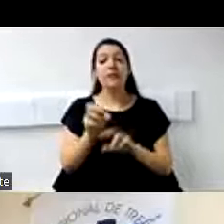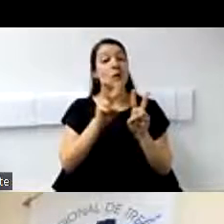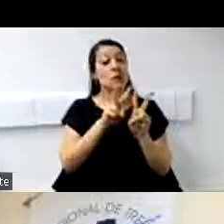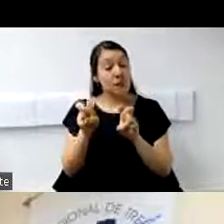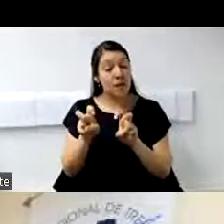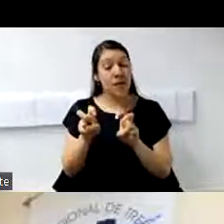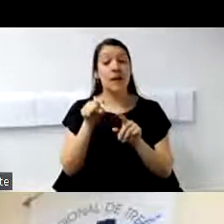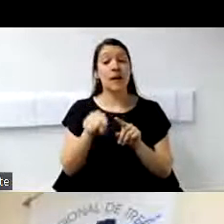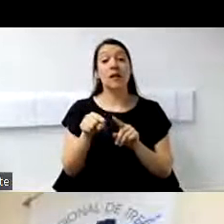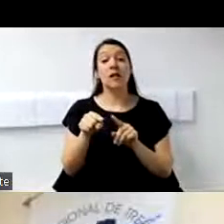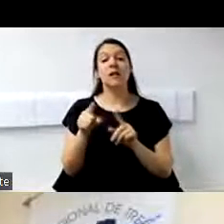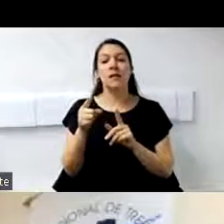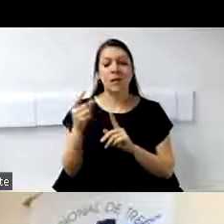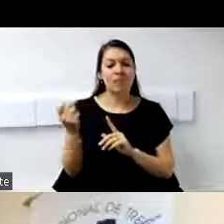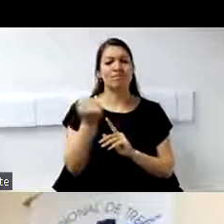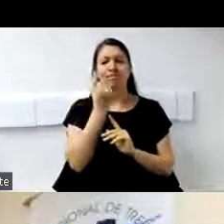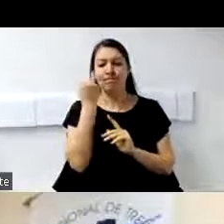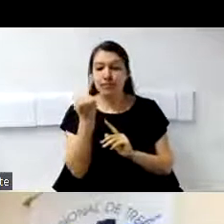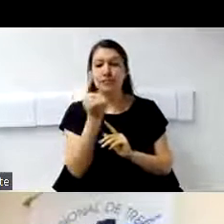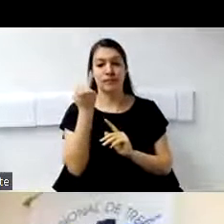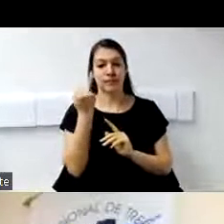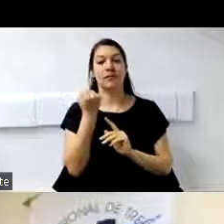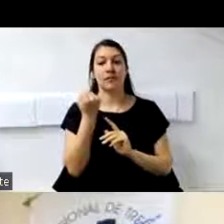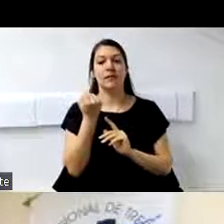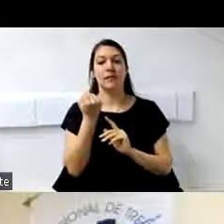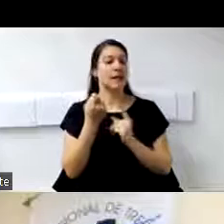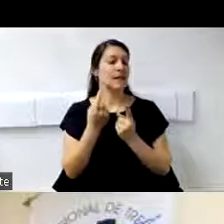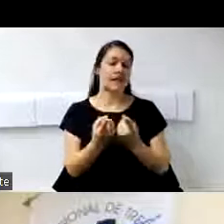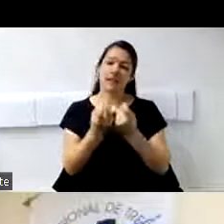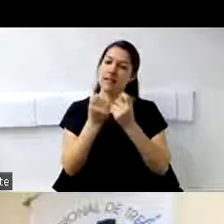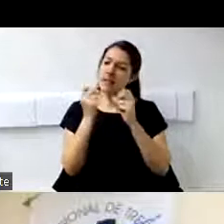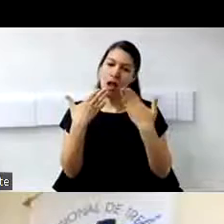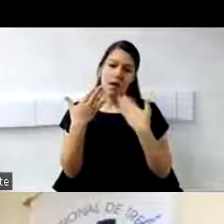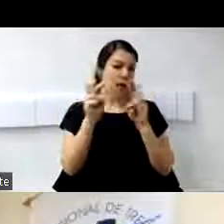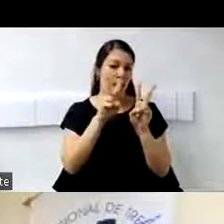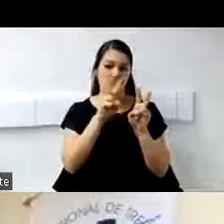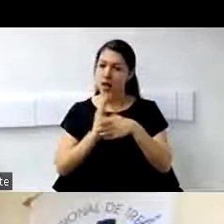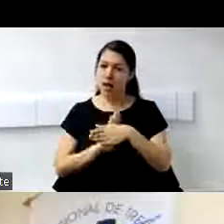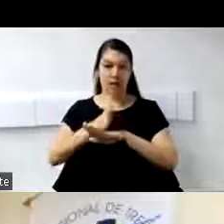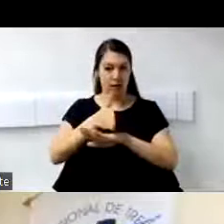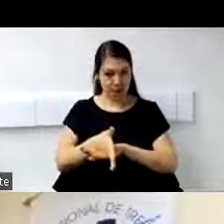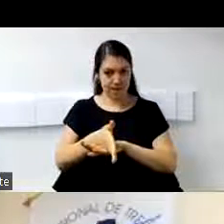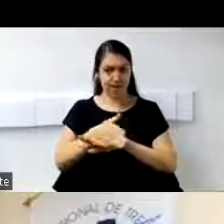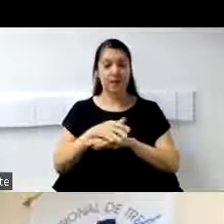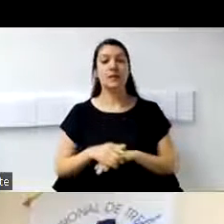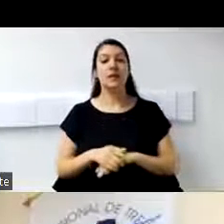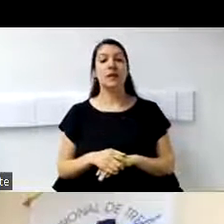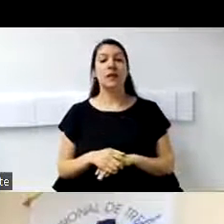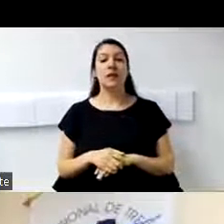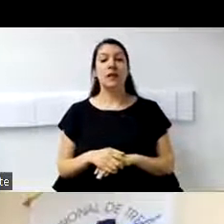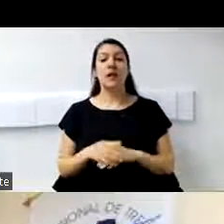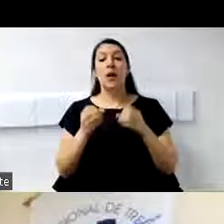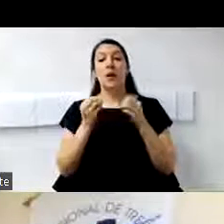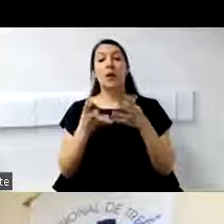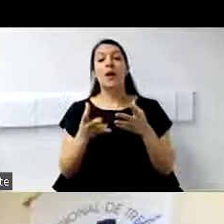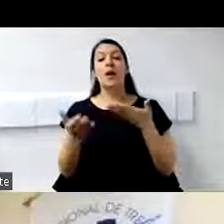tema neurálgico y muy necesario. Al respecto, les vamos